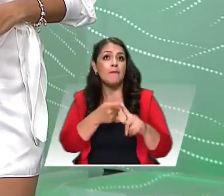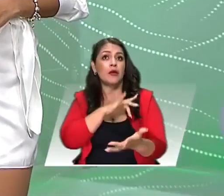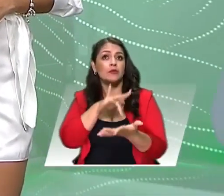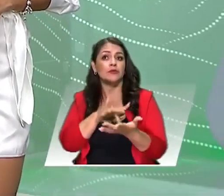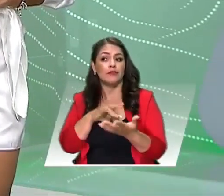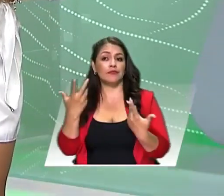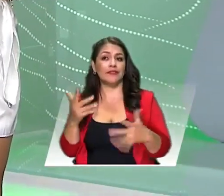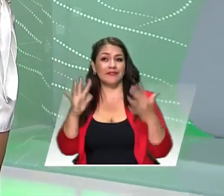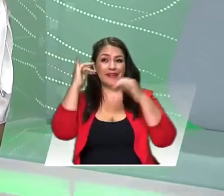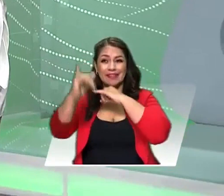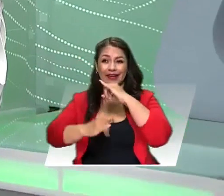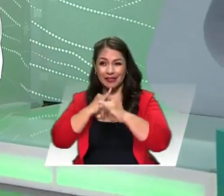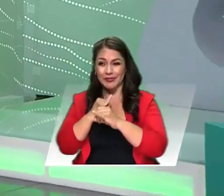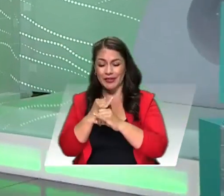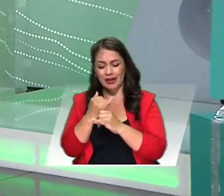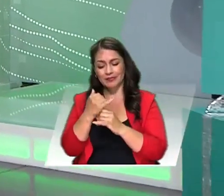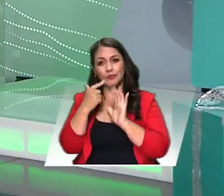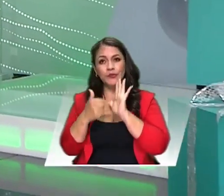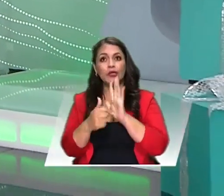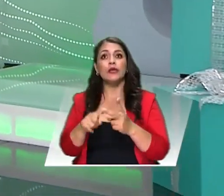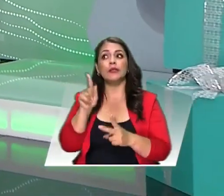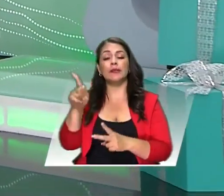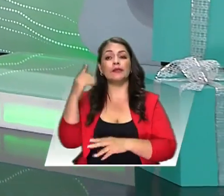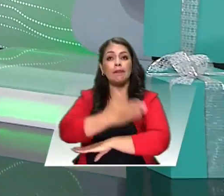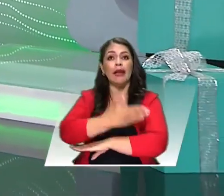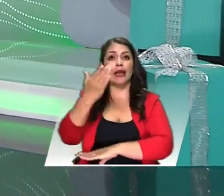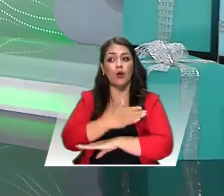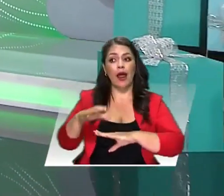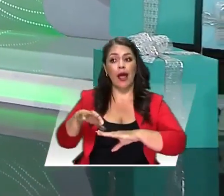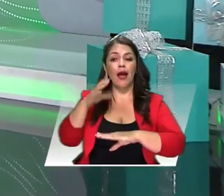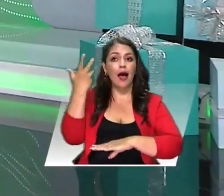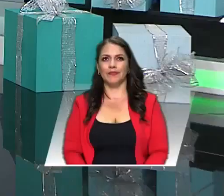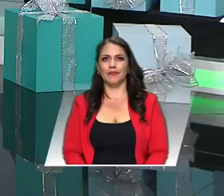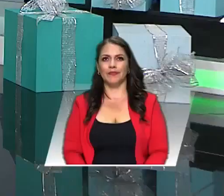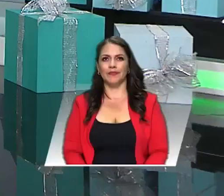éxito internacional. Además, lanzó la banda sonora de la película El Gato con Botas.